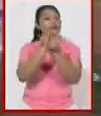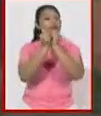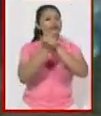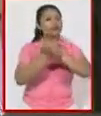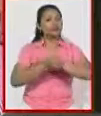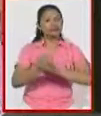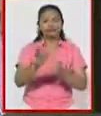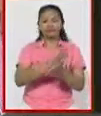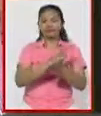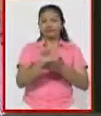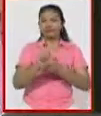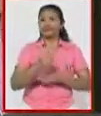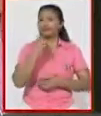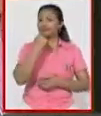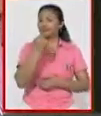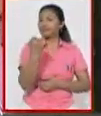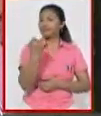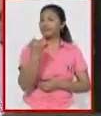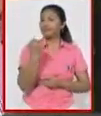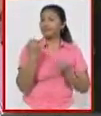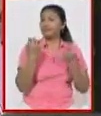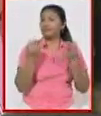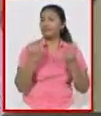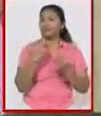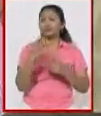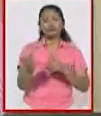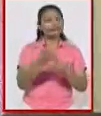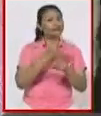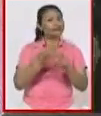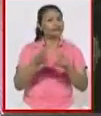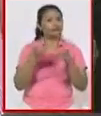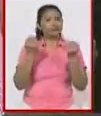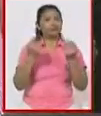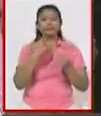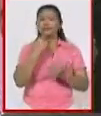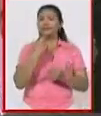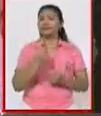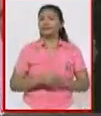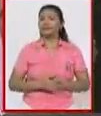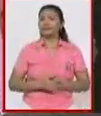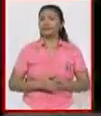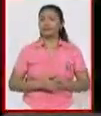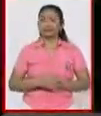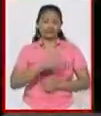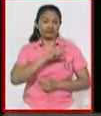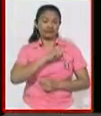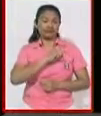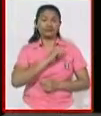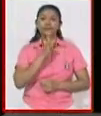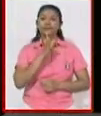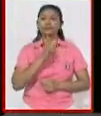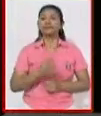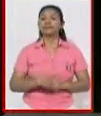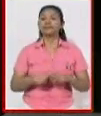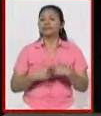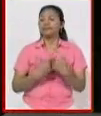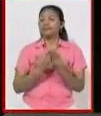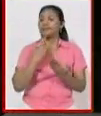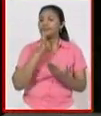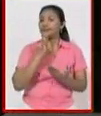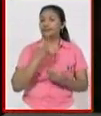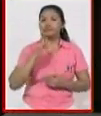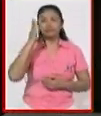en agresiones. Aquí se dice mucho de hechos de violencia, pero nadie está hablando de la violencia policial. Nosotros